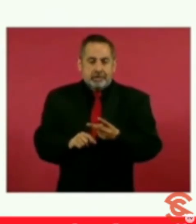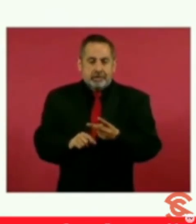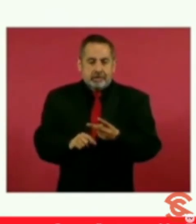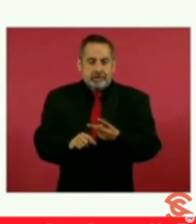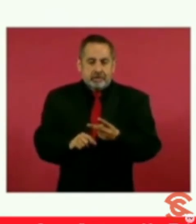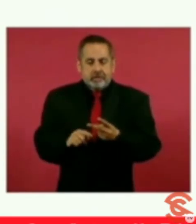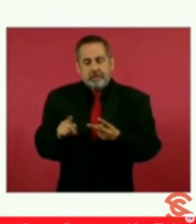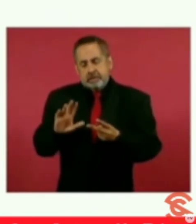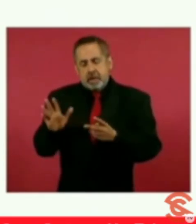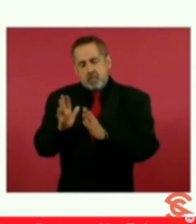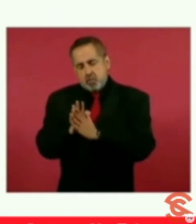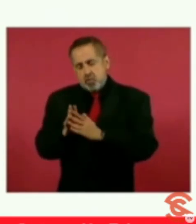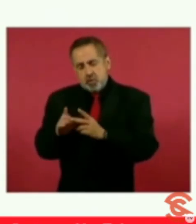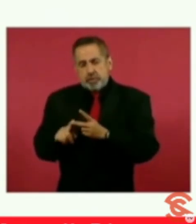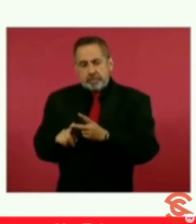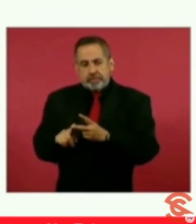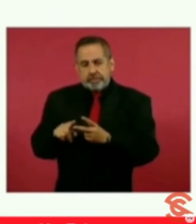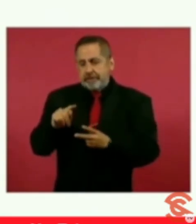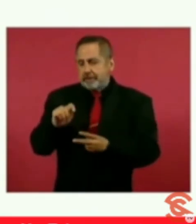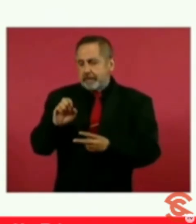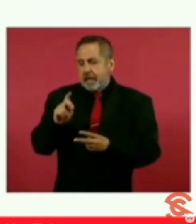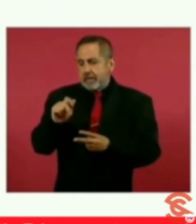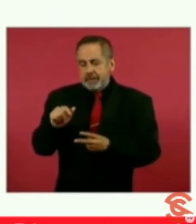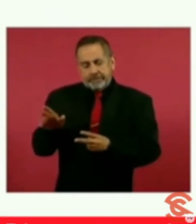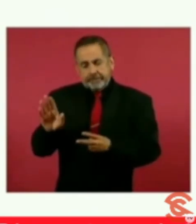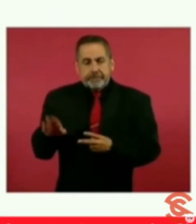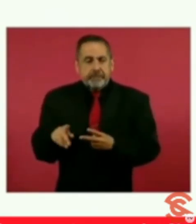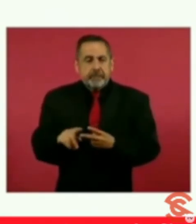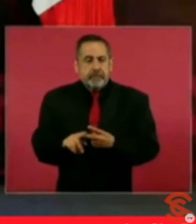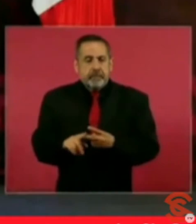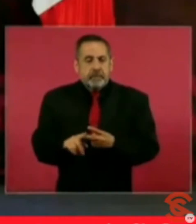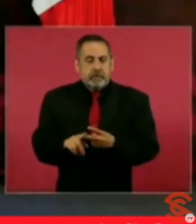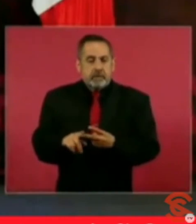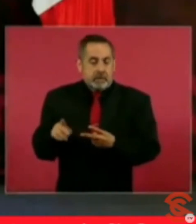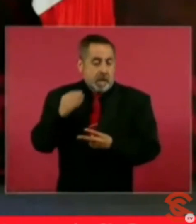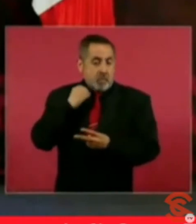fallecido de Teapa, sí, abogado,